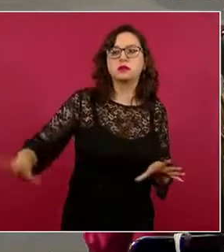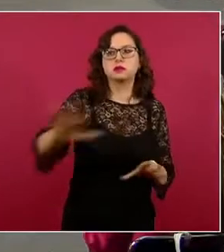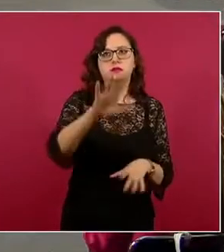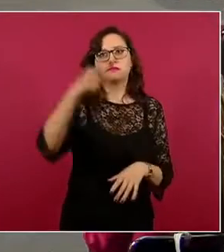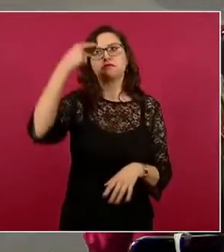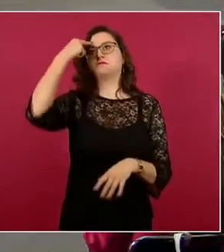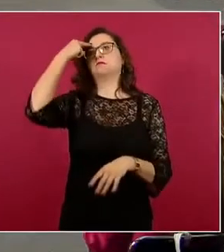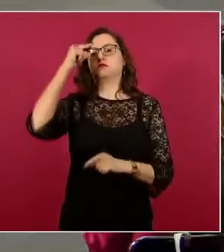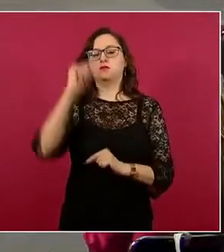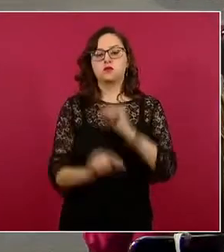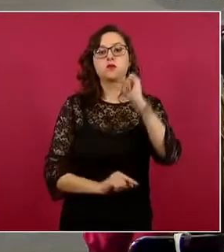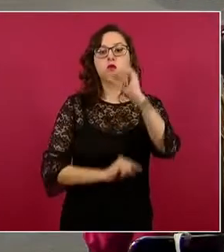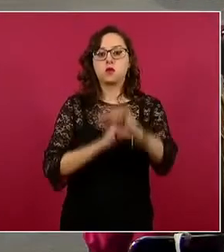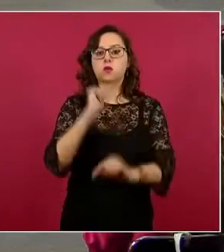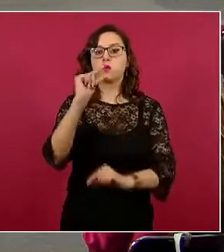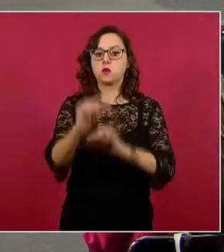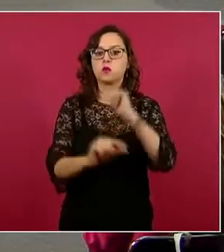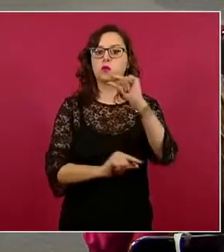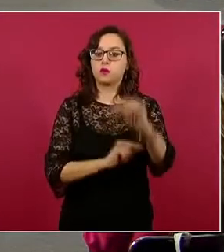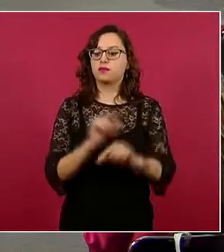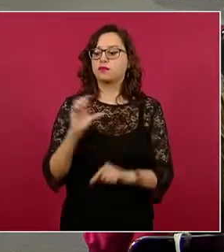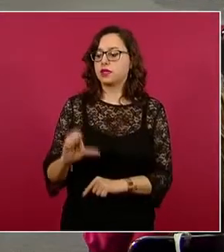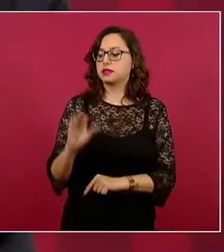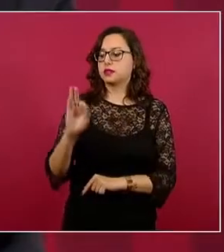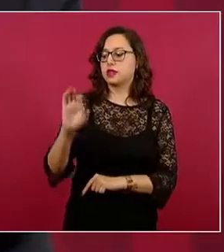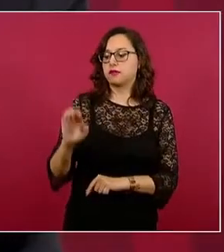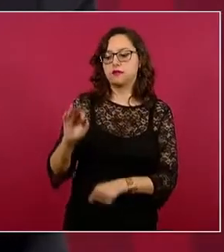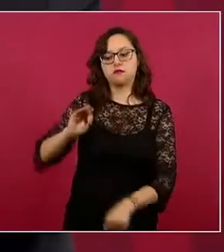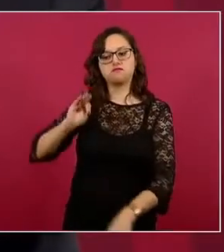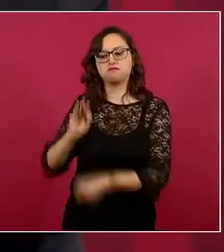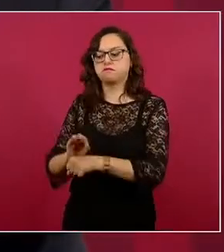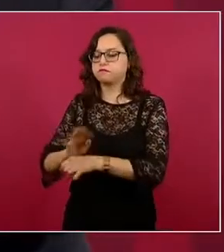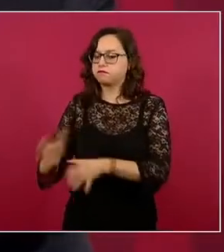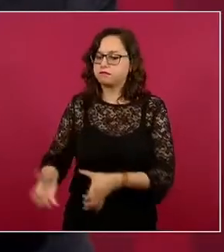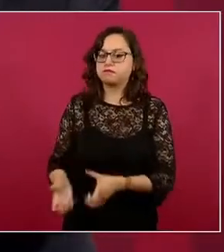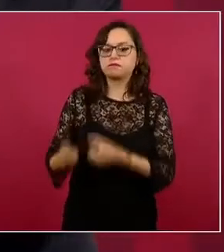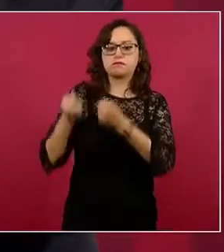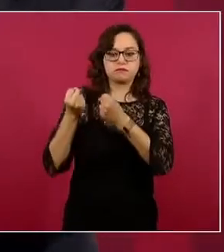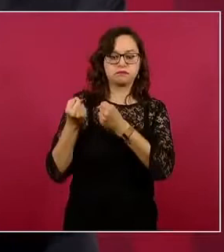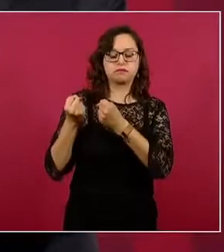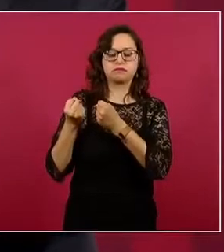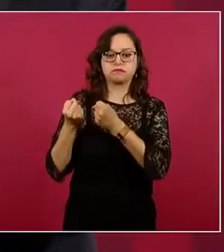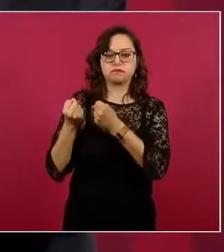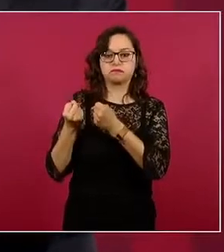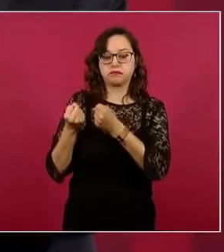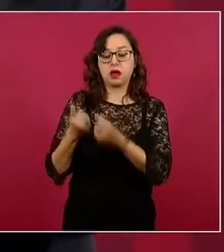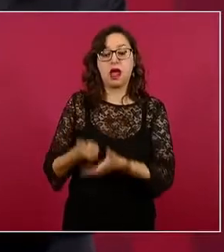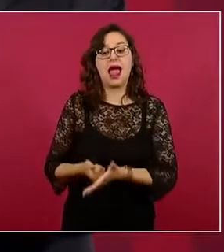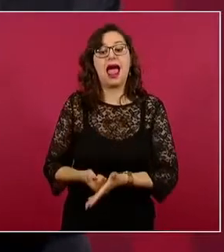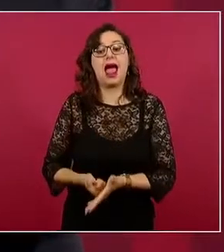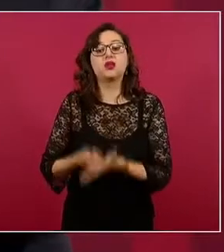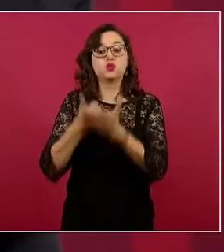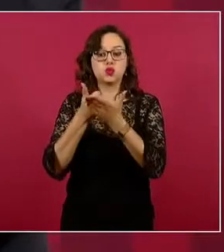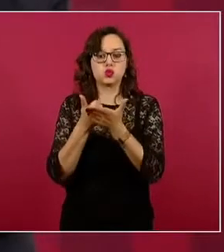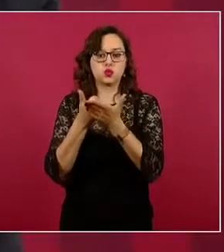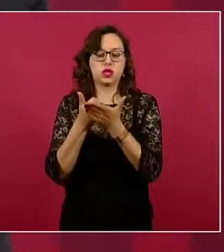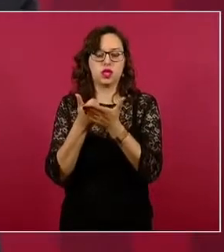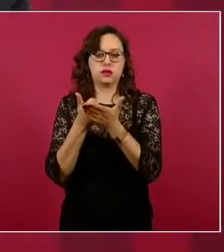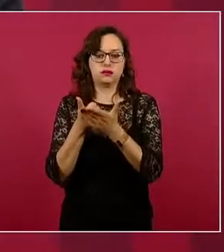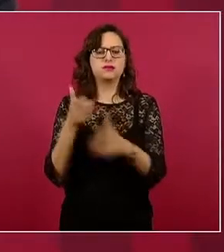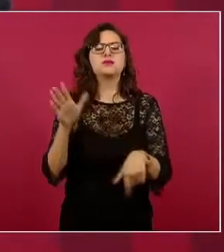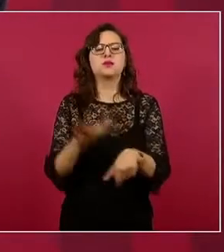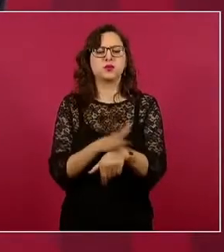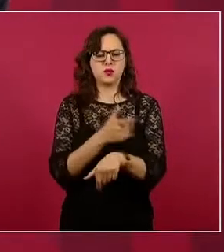estamos recuperando la Comisión Federal de Electricidad. Y esto nos ayuda mucho